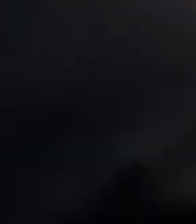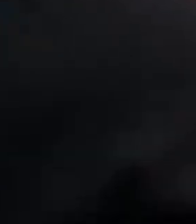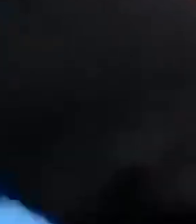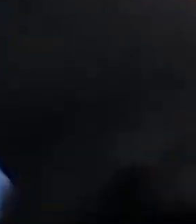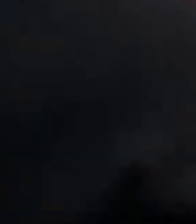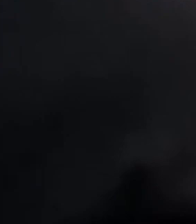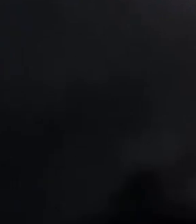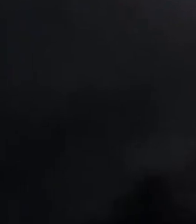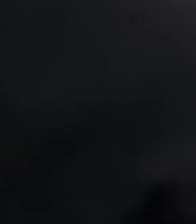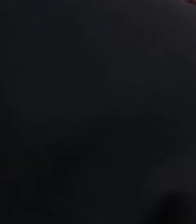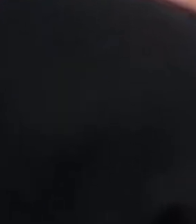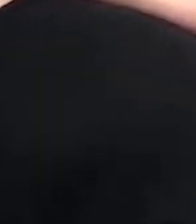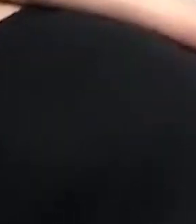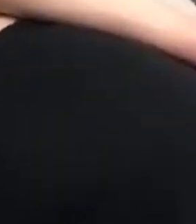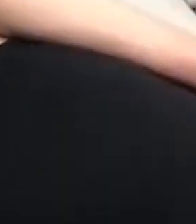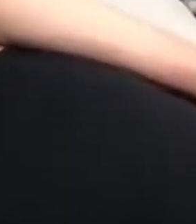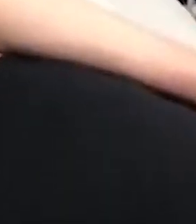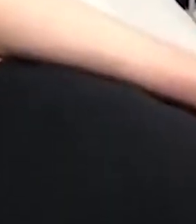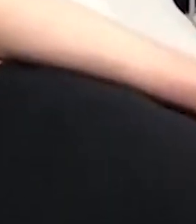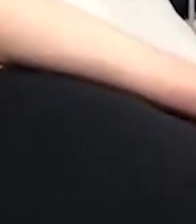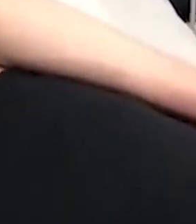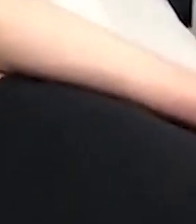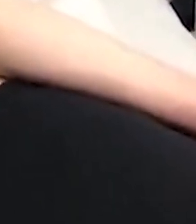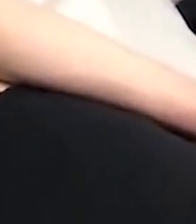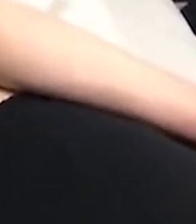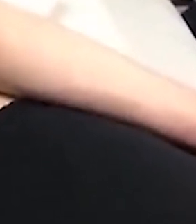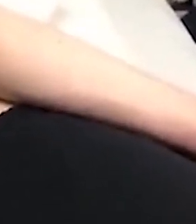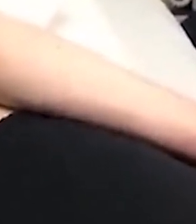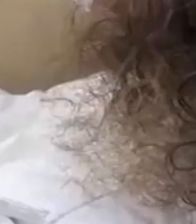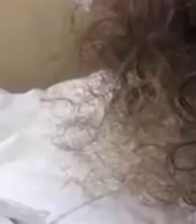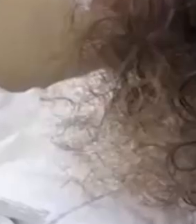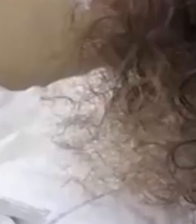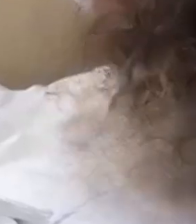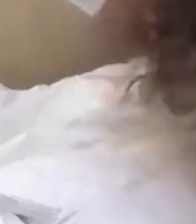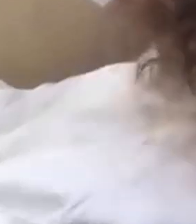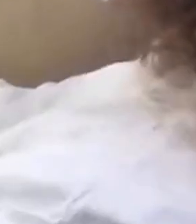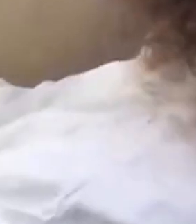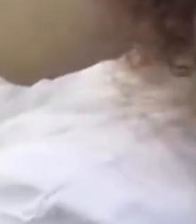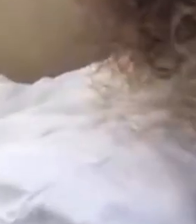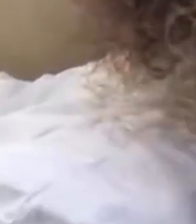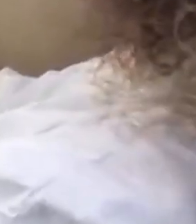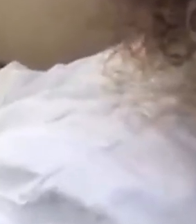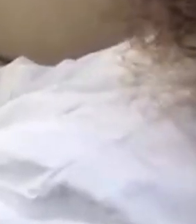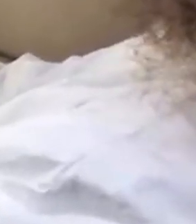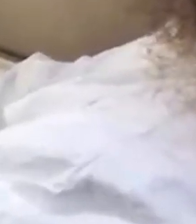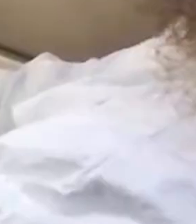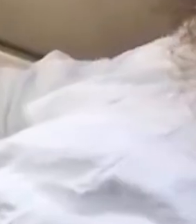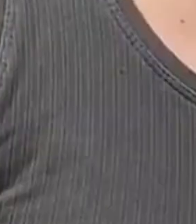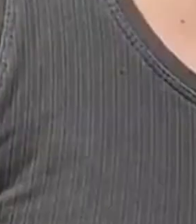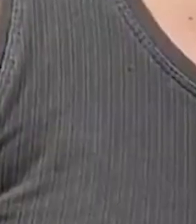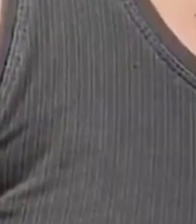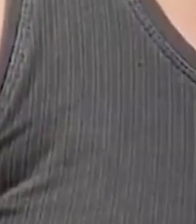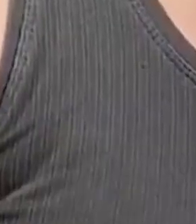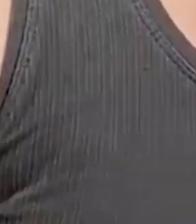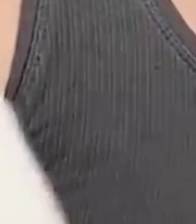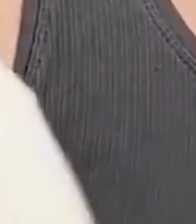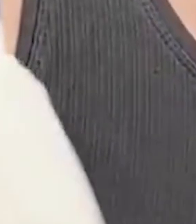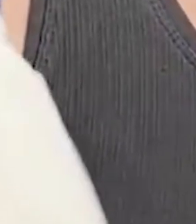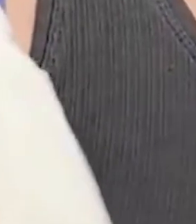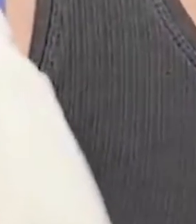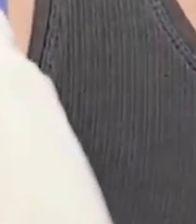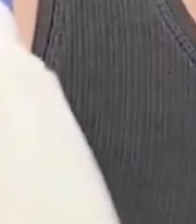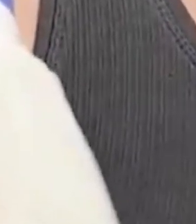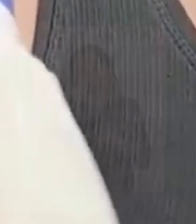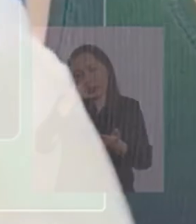acompañamos a la familia en su dolor al igual que los otros 20.660 que han